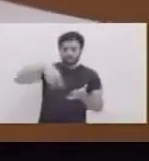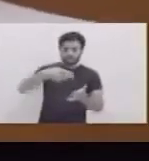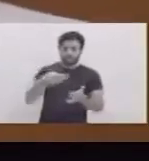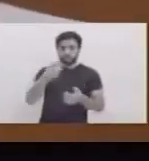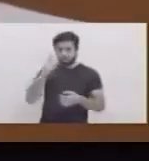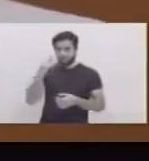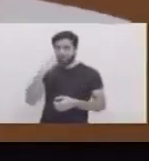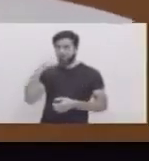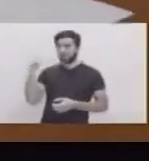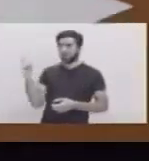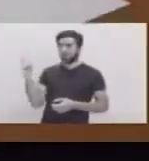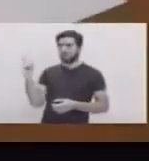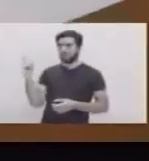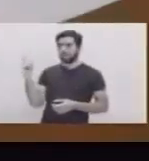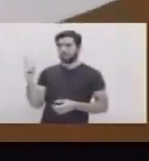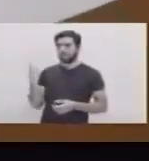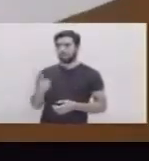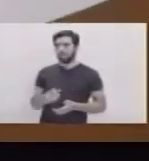abrimos hasta el extremo